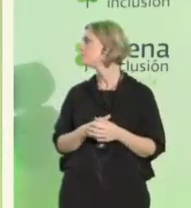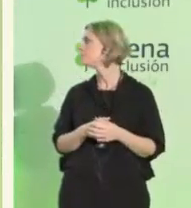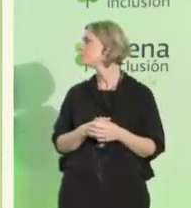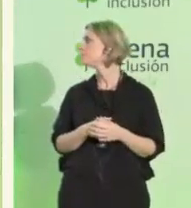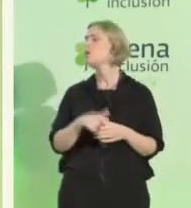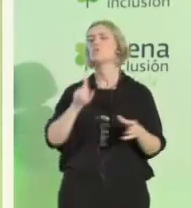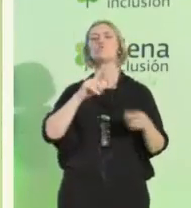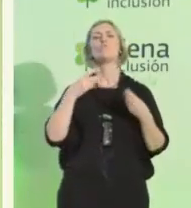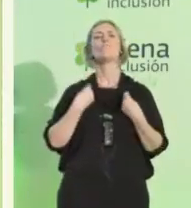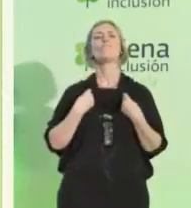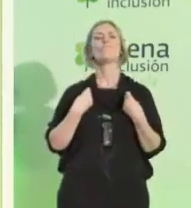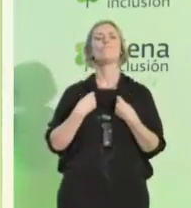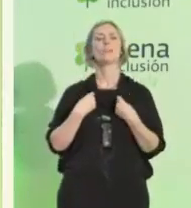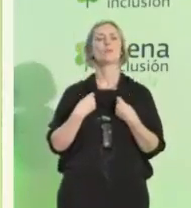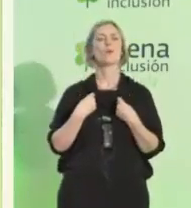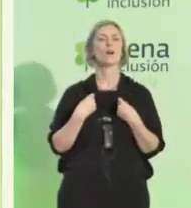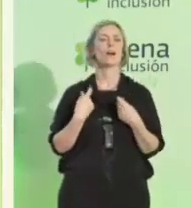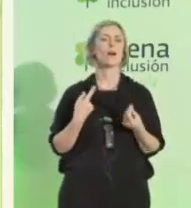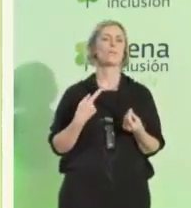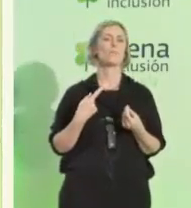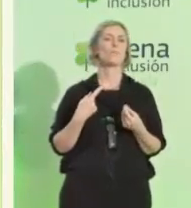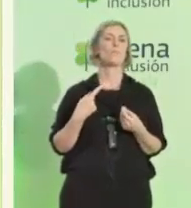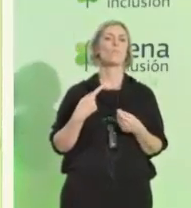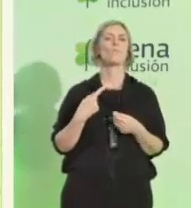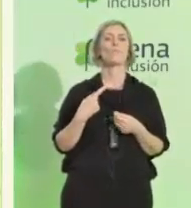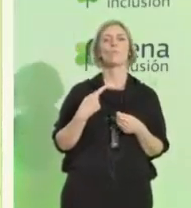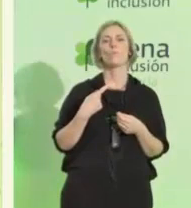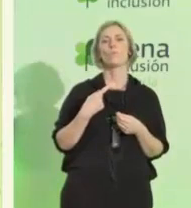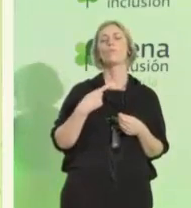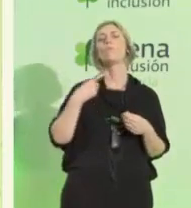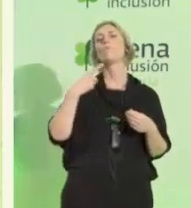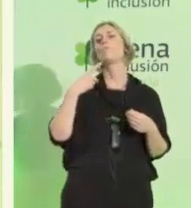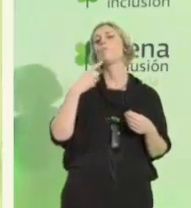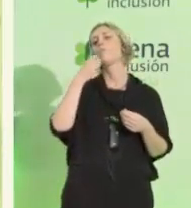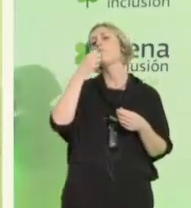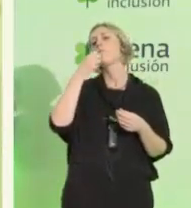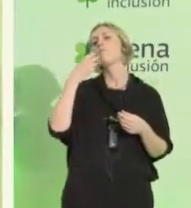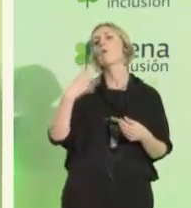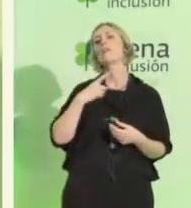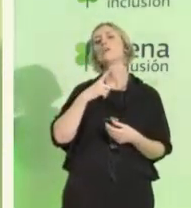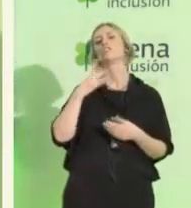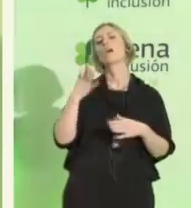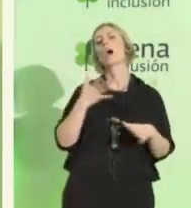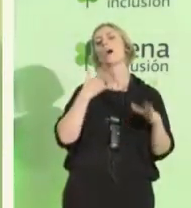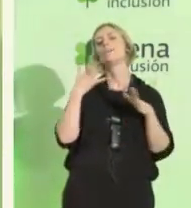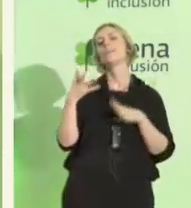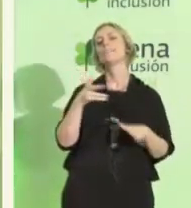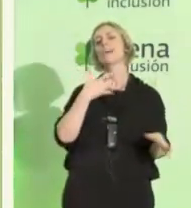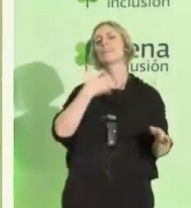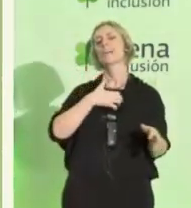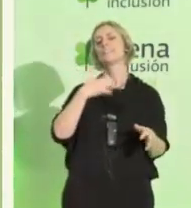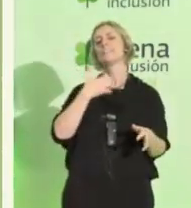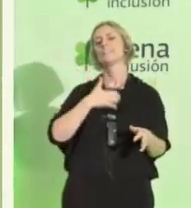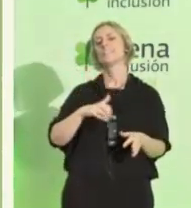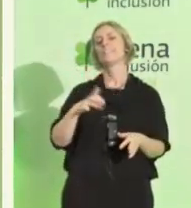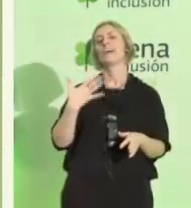en Buenos Aires Argentina soy a tu gestora la fundación